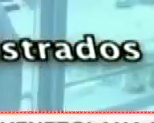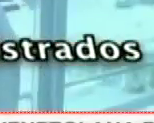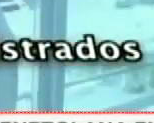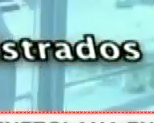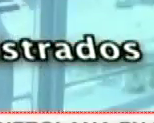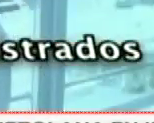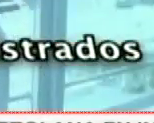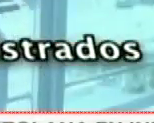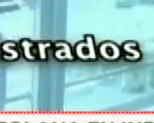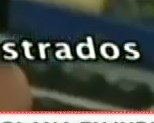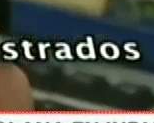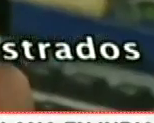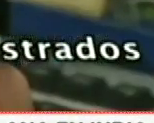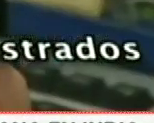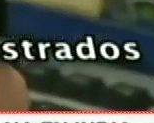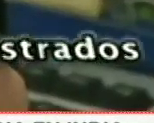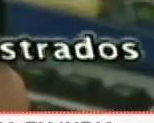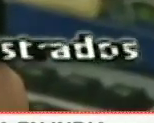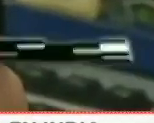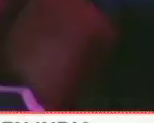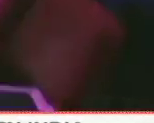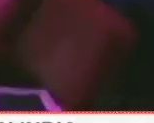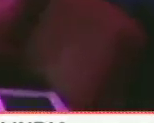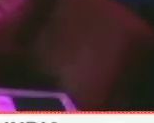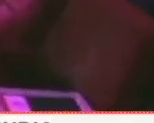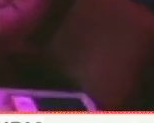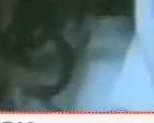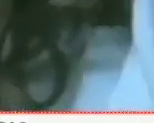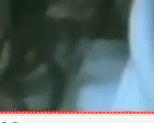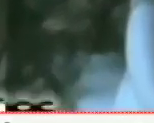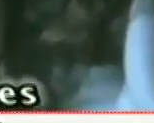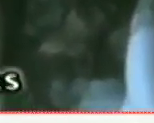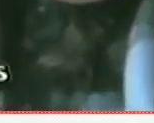14.549 innovadores y hacedores de la ciencia registrados.